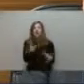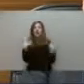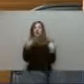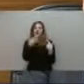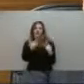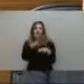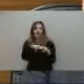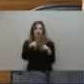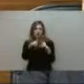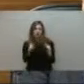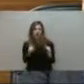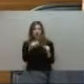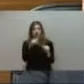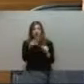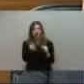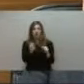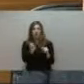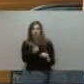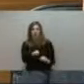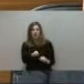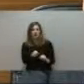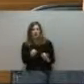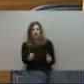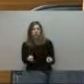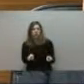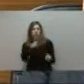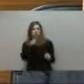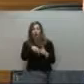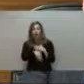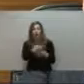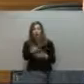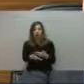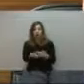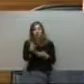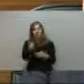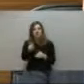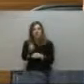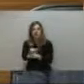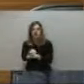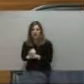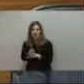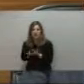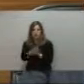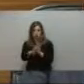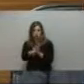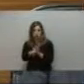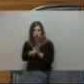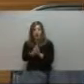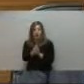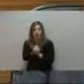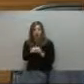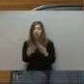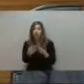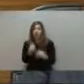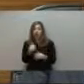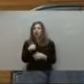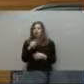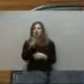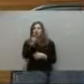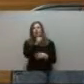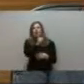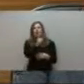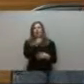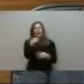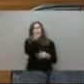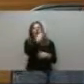Asturias, por su inactividad en cuanto a la gestión y al mantenimiento. No la veo, pero no me ponga